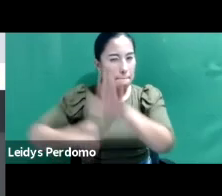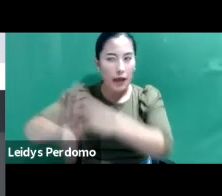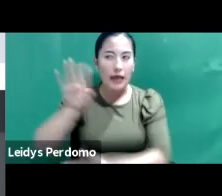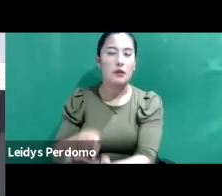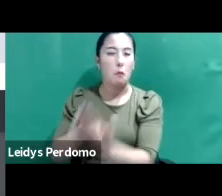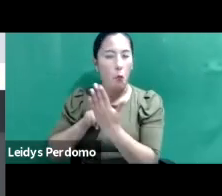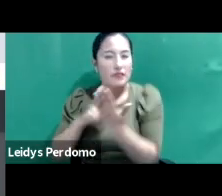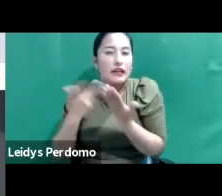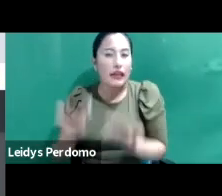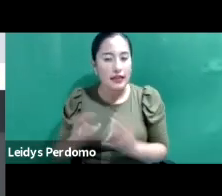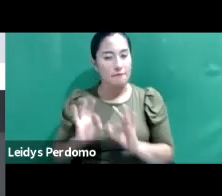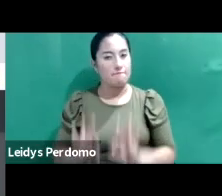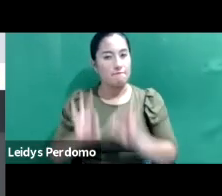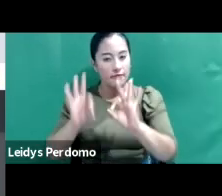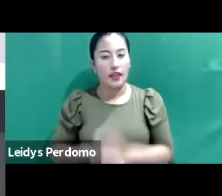juego también.